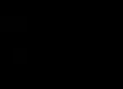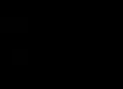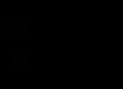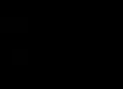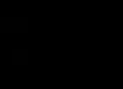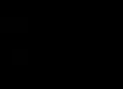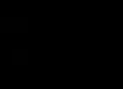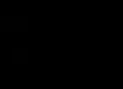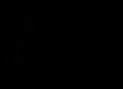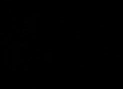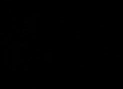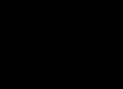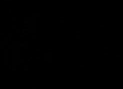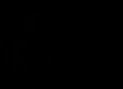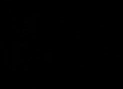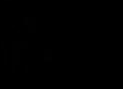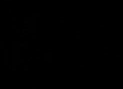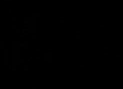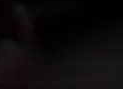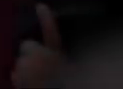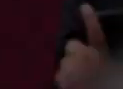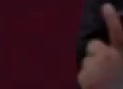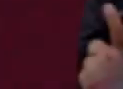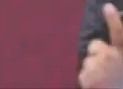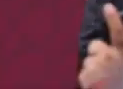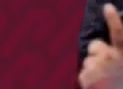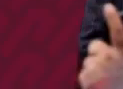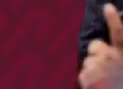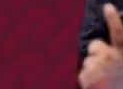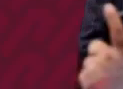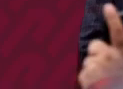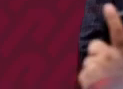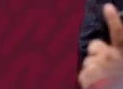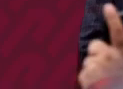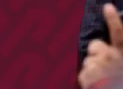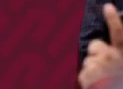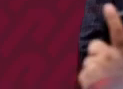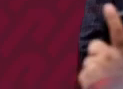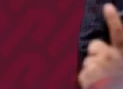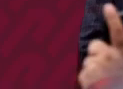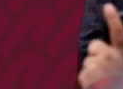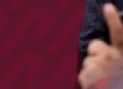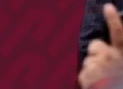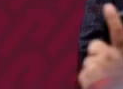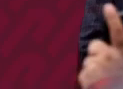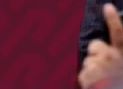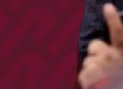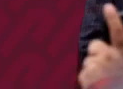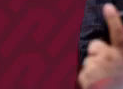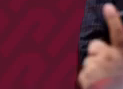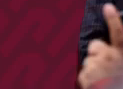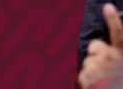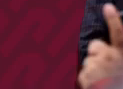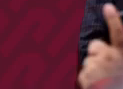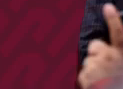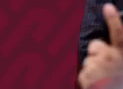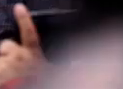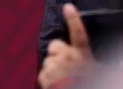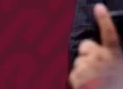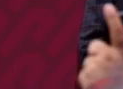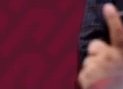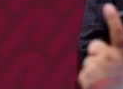Hola, doctora, buenos días. Buenas tardes a todos. Preguntar, en total, ¿cuántas de estas unidades fueron chatarrizadas? Y si